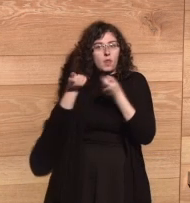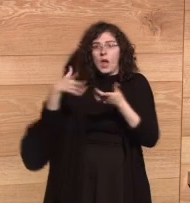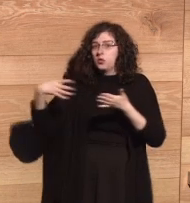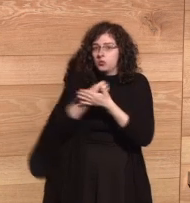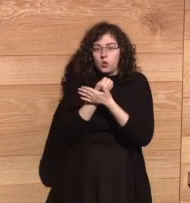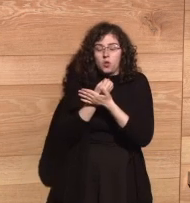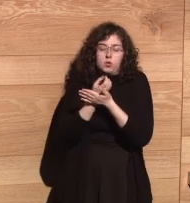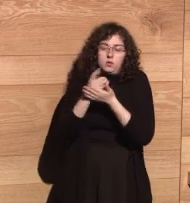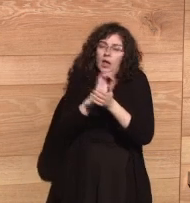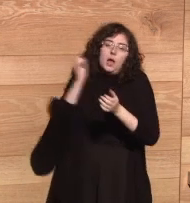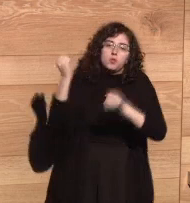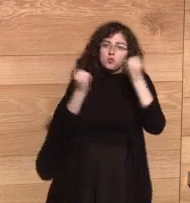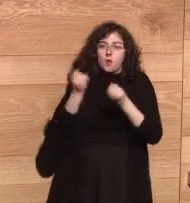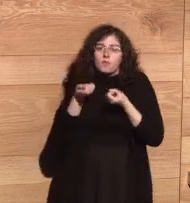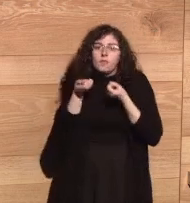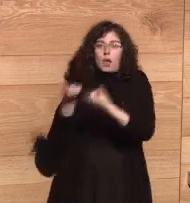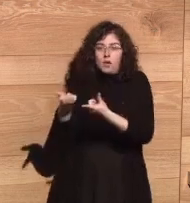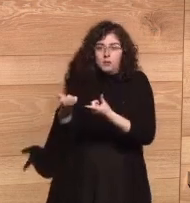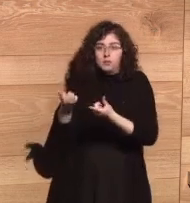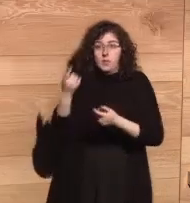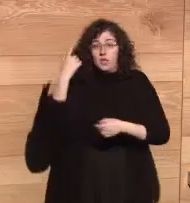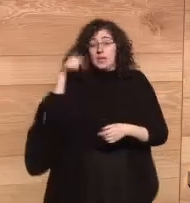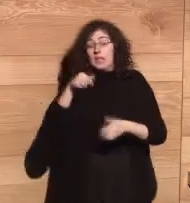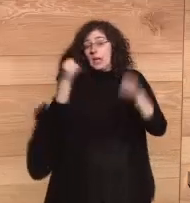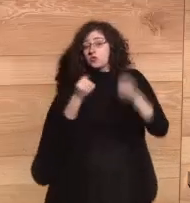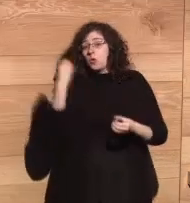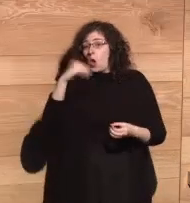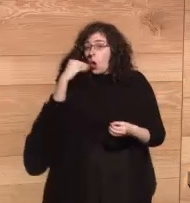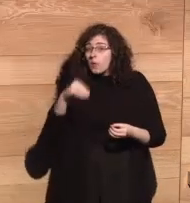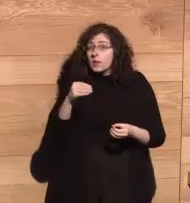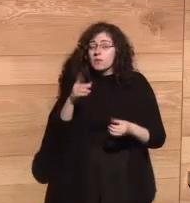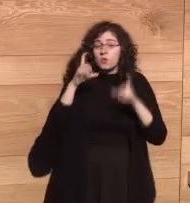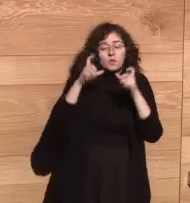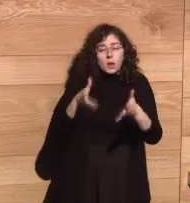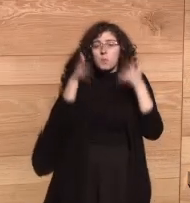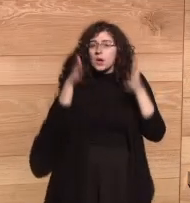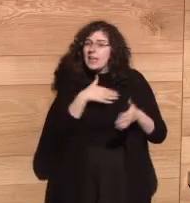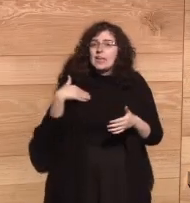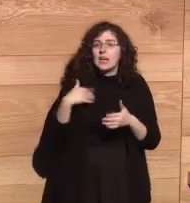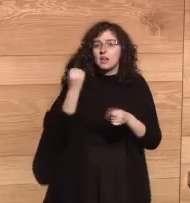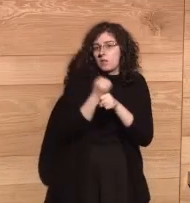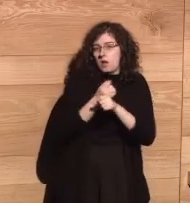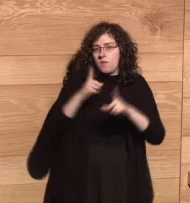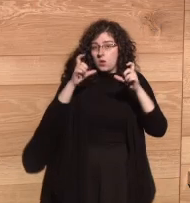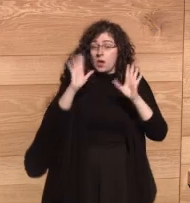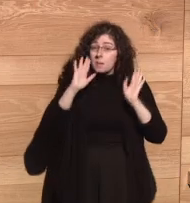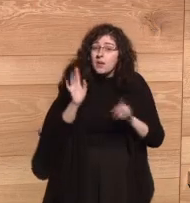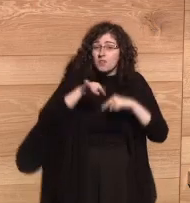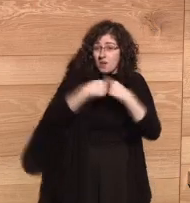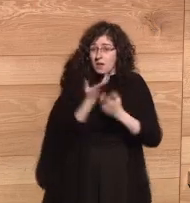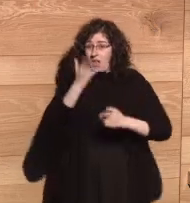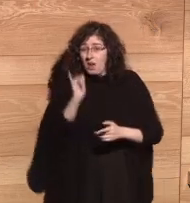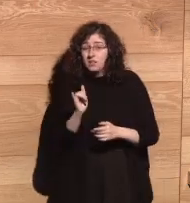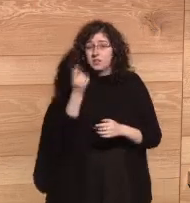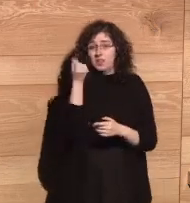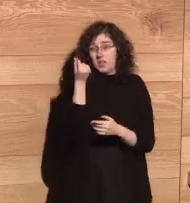Ese chofer era muy joven y le encantaba la fotografía y quería ser fotógrafo, pero también tenía una familia y tenía que sustentar su familia y